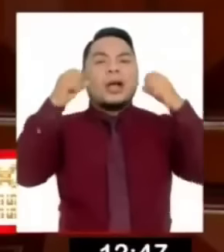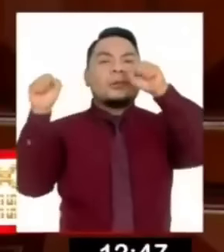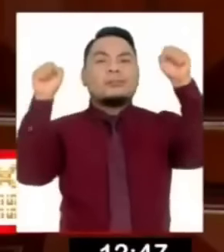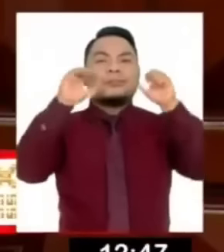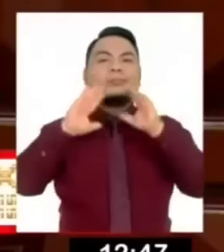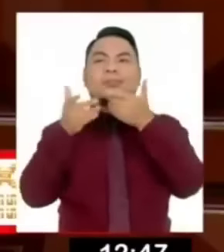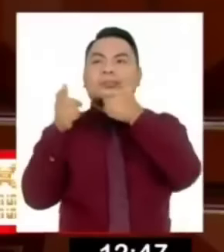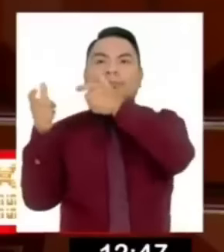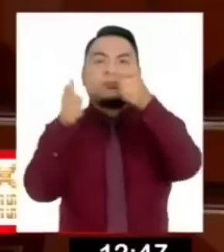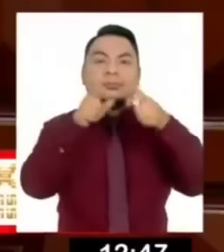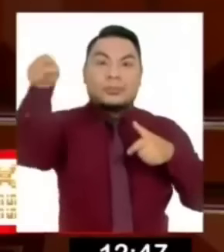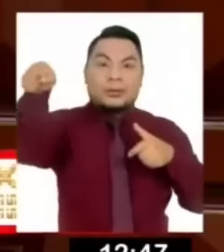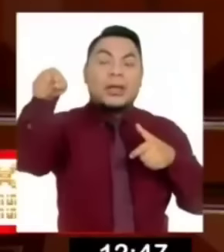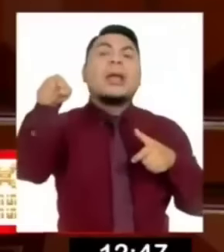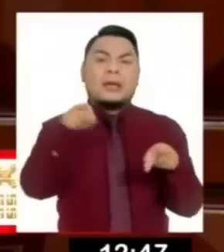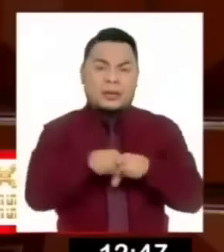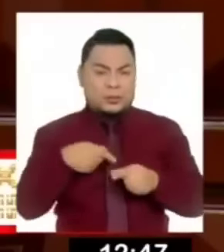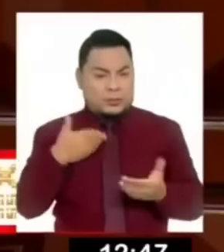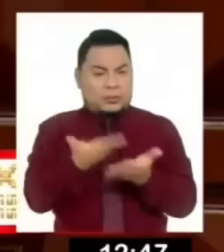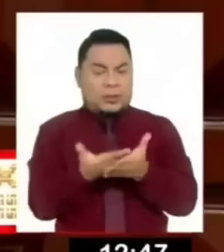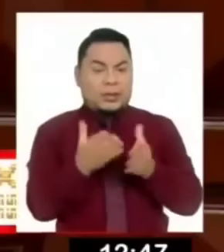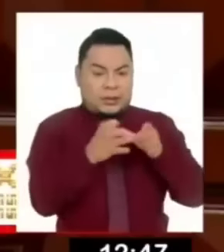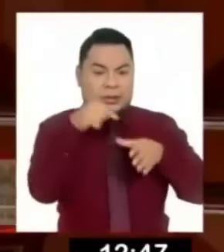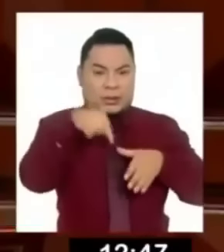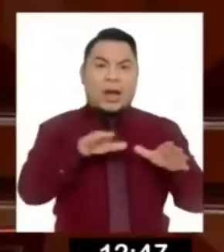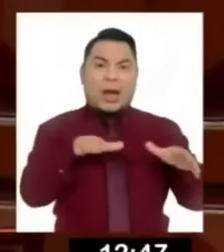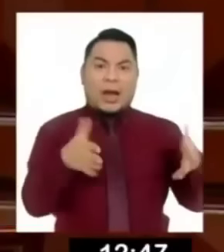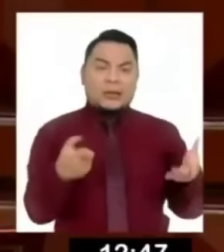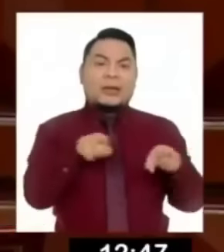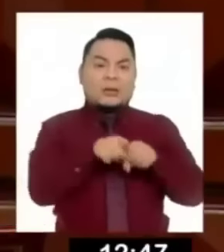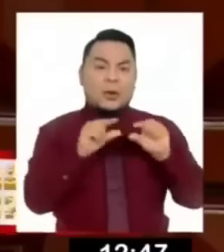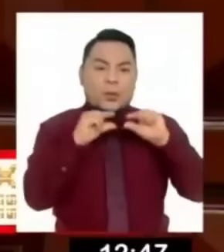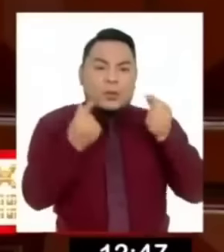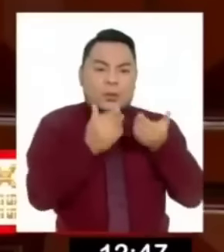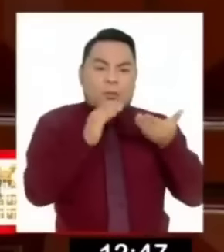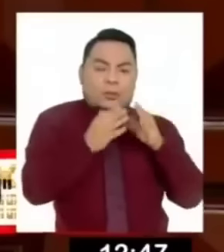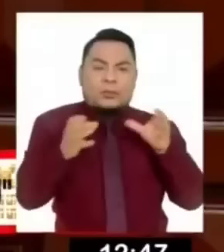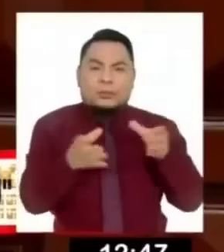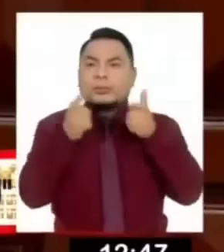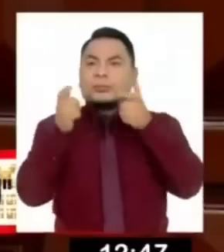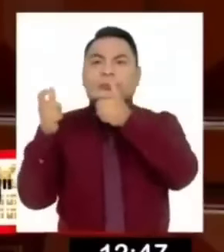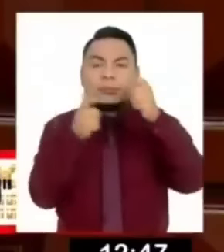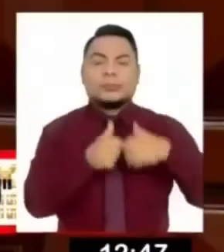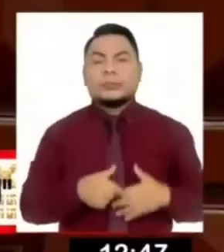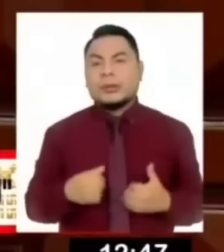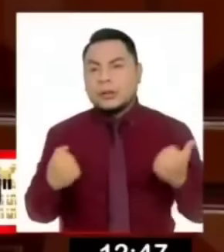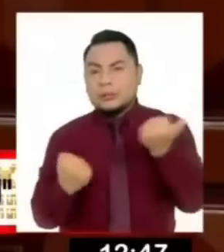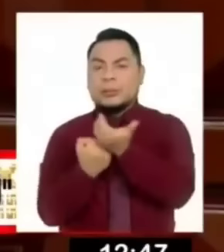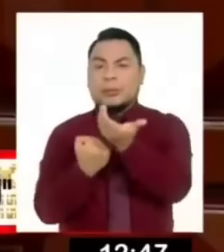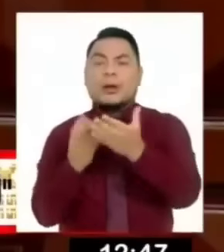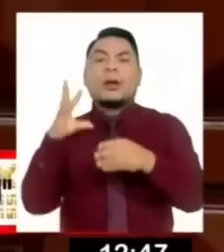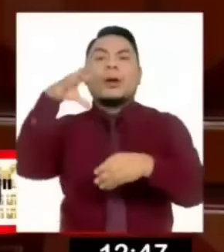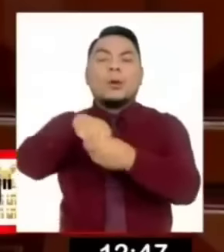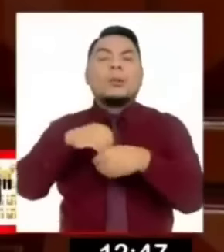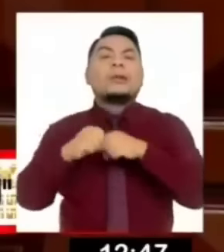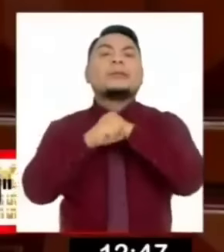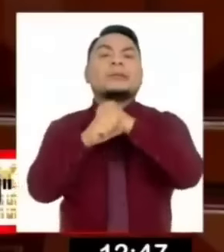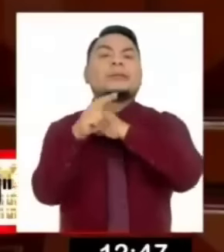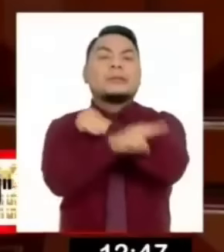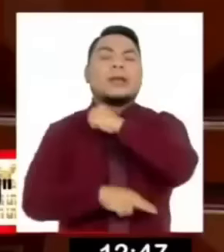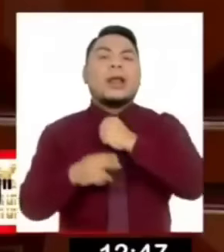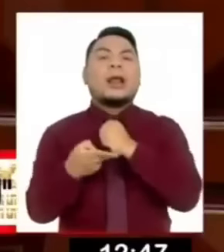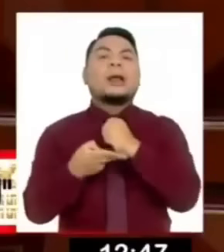convocar a toda la población a conformarlas donde no existen, estas e incluirlas en el Sistema